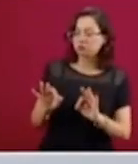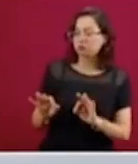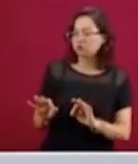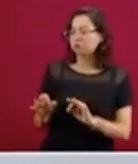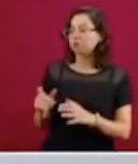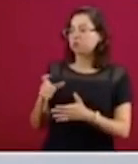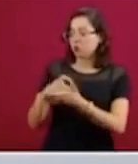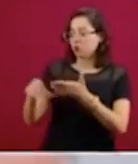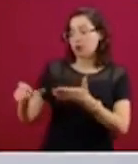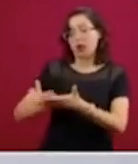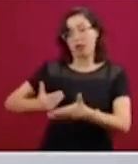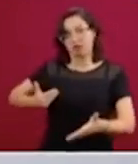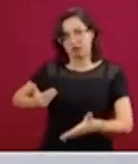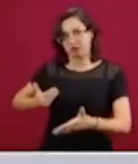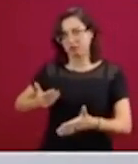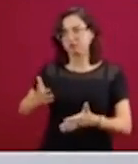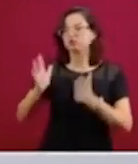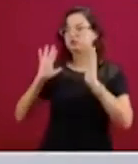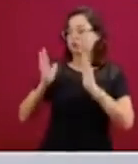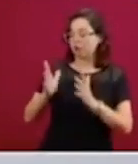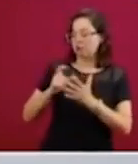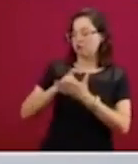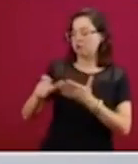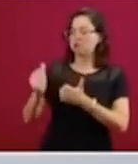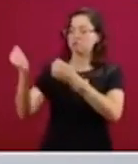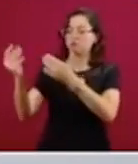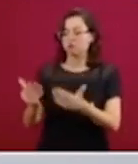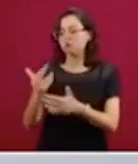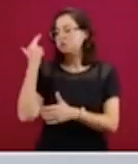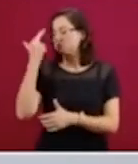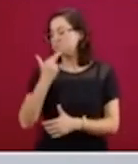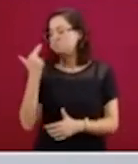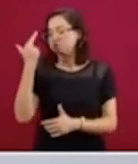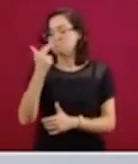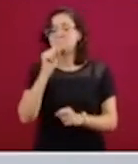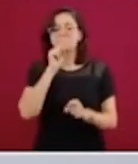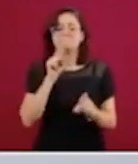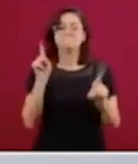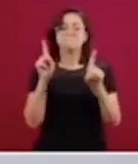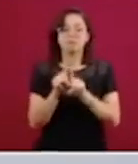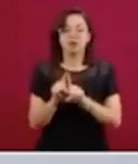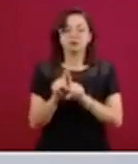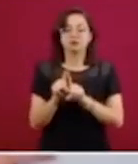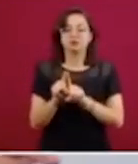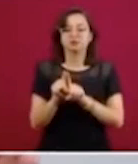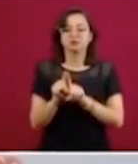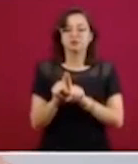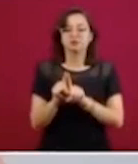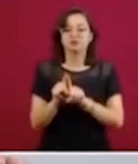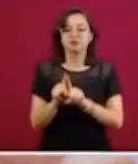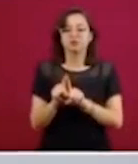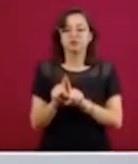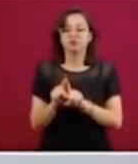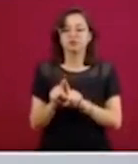de adquirirlos y luego una vez que llegan, y también que da recomendaciones sobre,